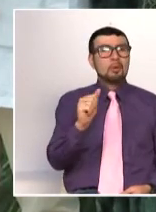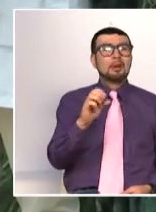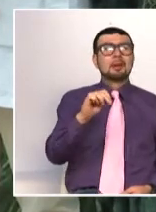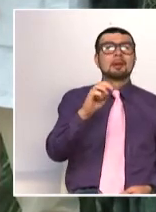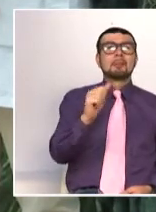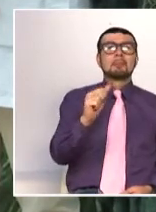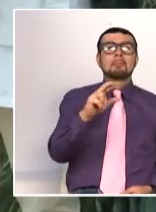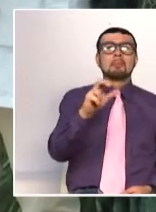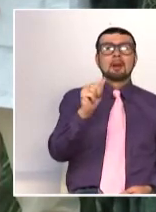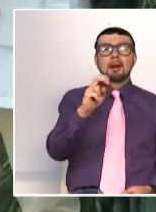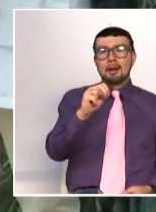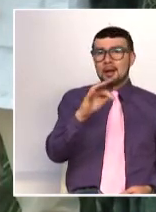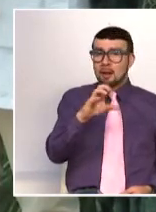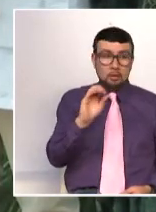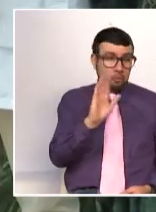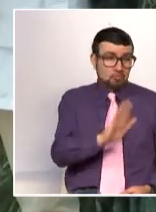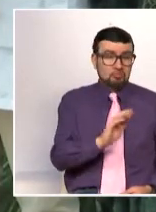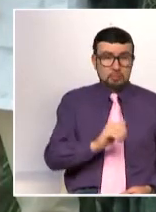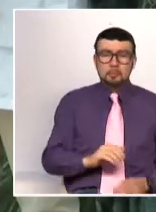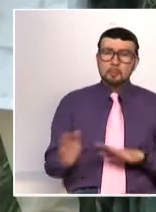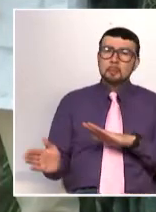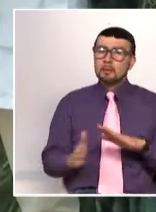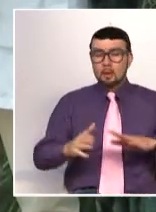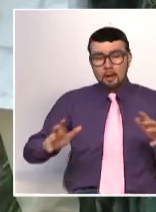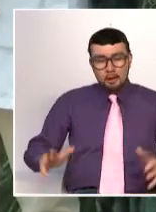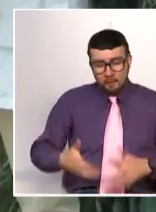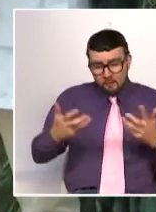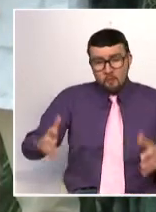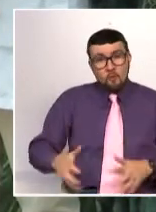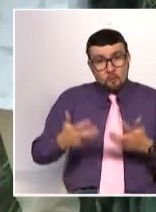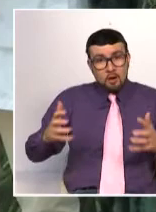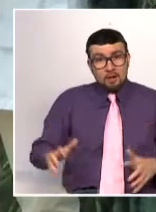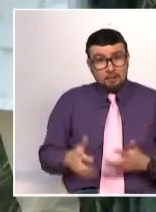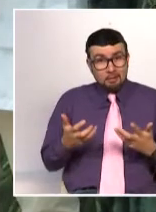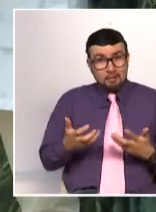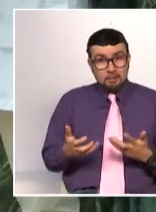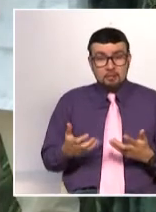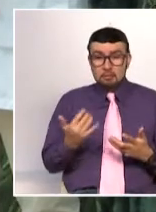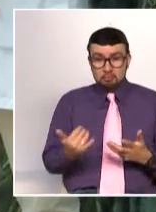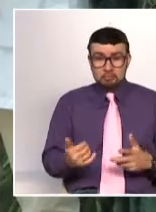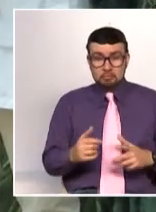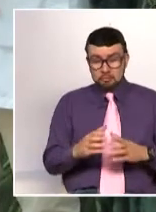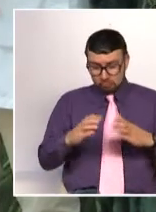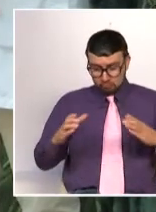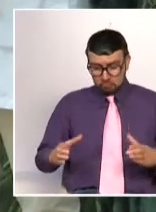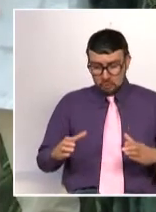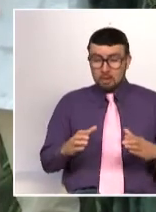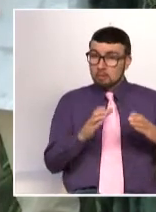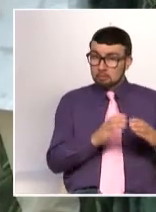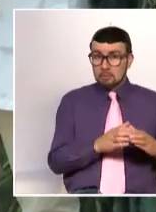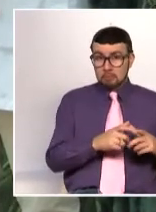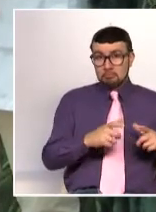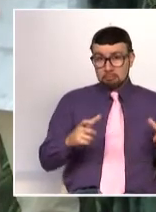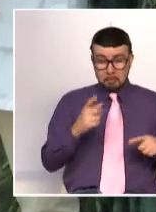bueno básicamente eso la ensalada que sea más de la mitad del plato